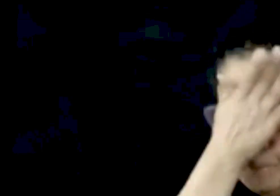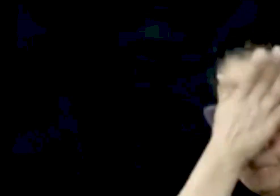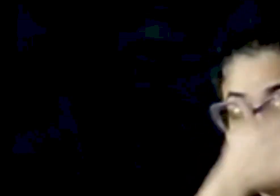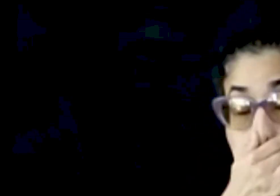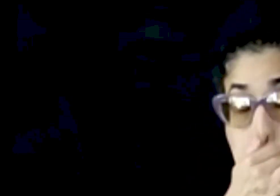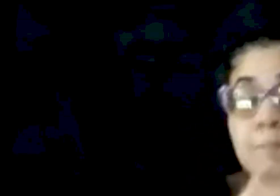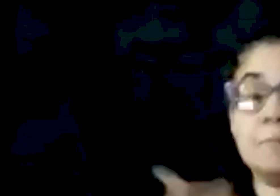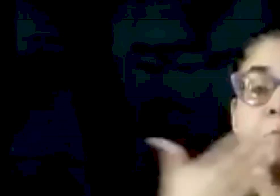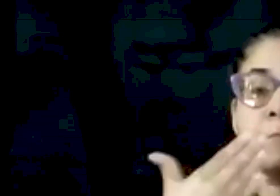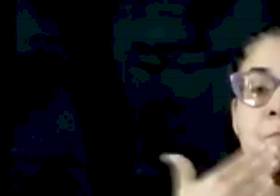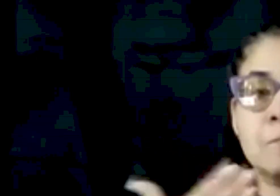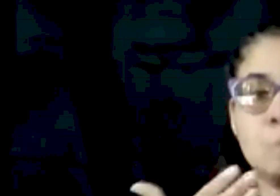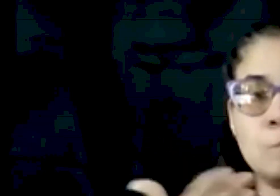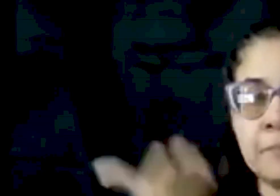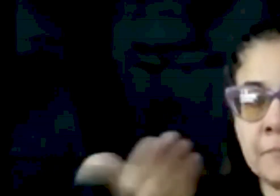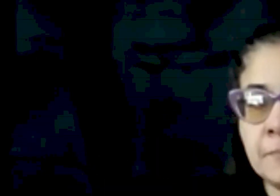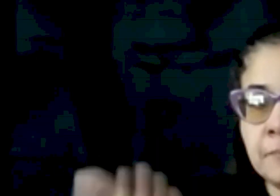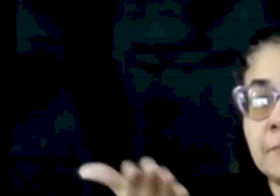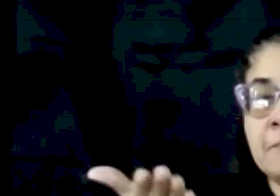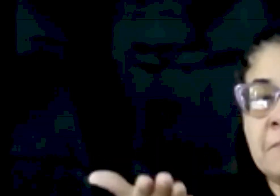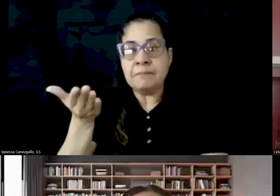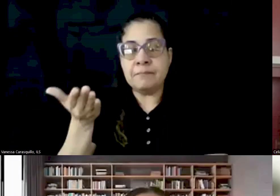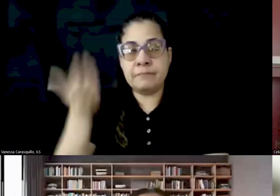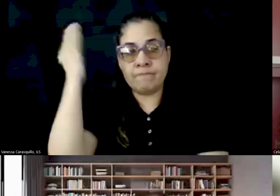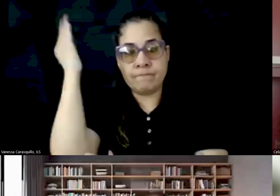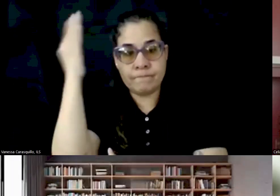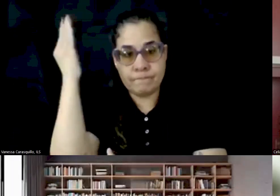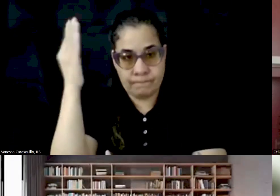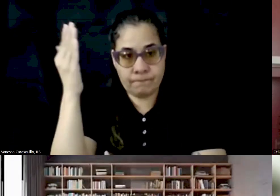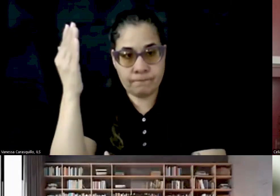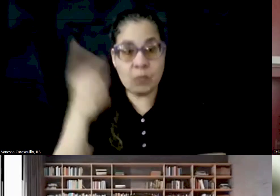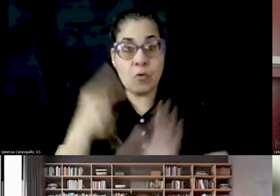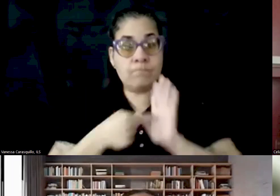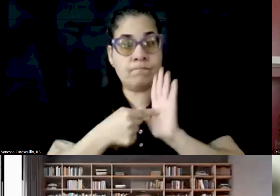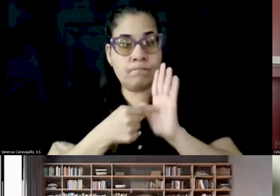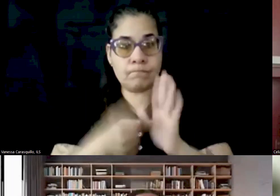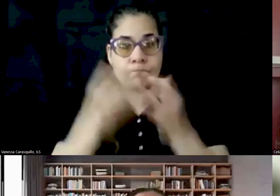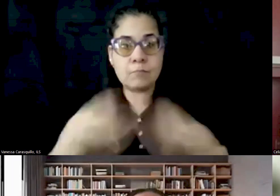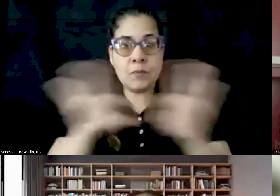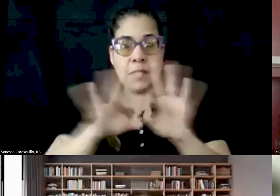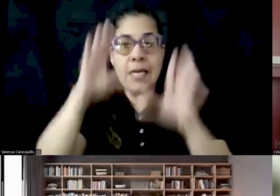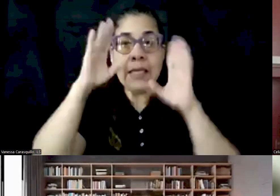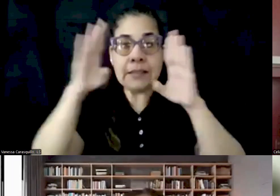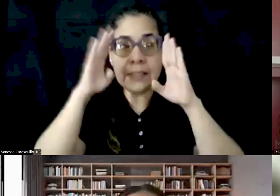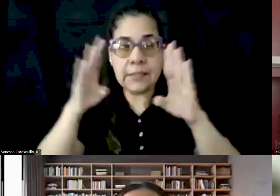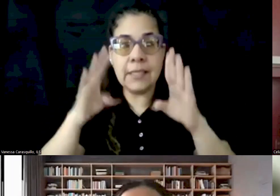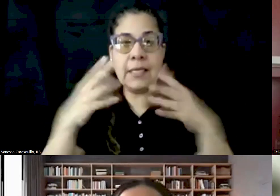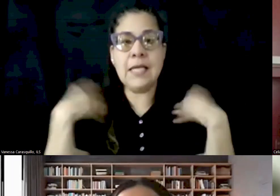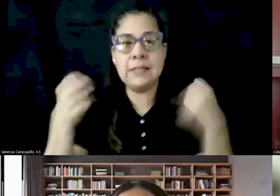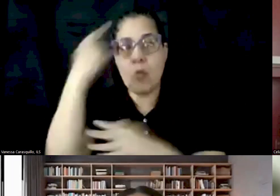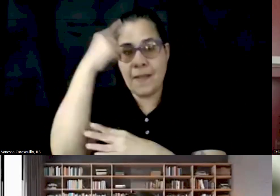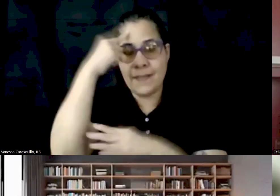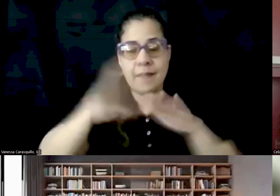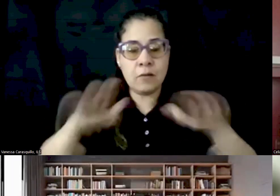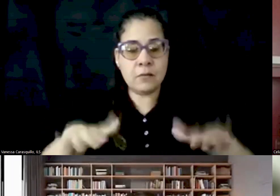Hernández, por verdad esta charla y por visibilizar la importancia de atender la salud emocional de los niños y jóvenes, tal como